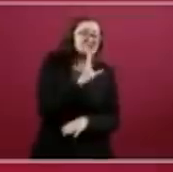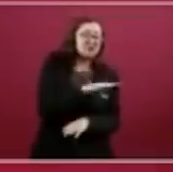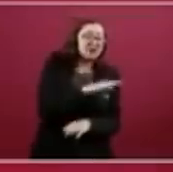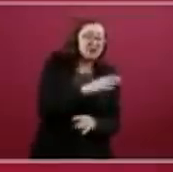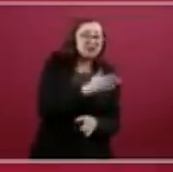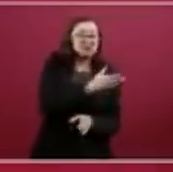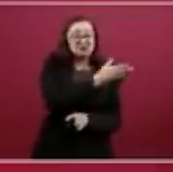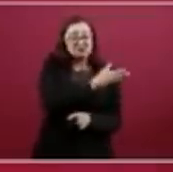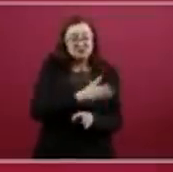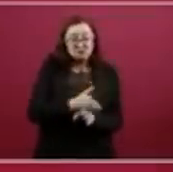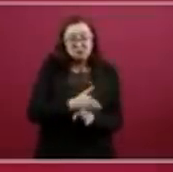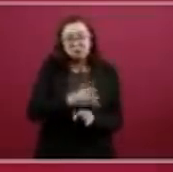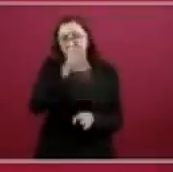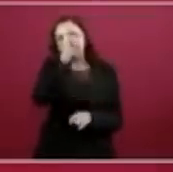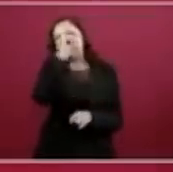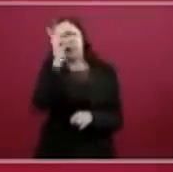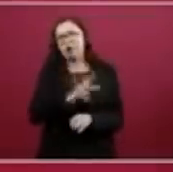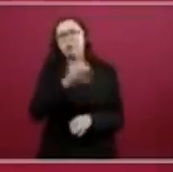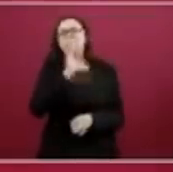todo empeoró.